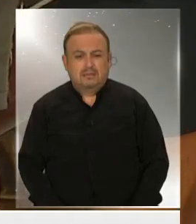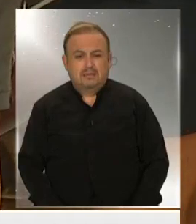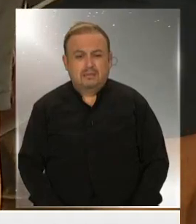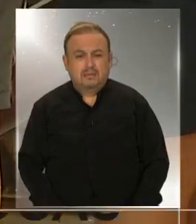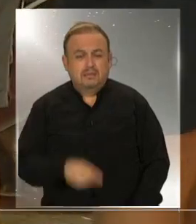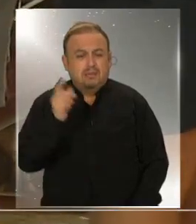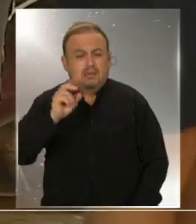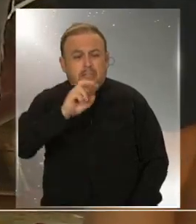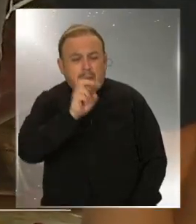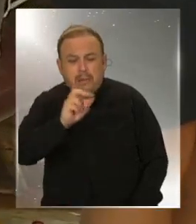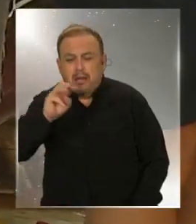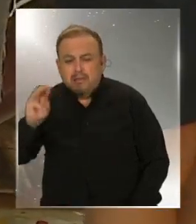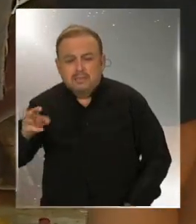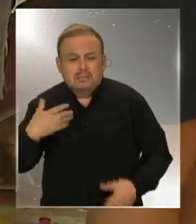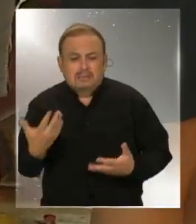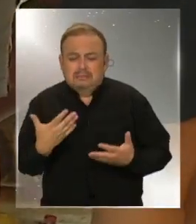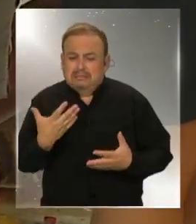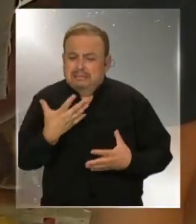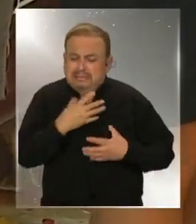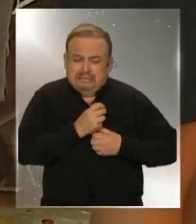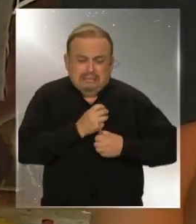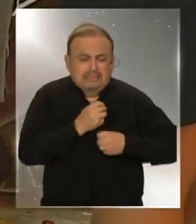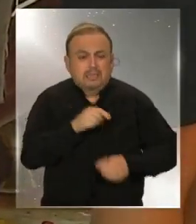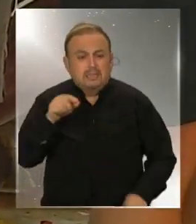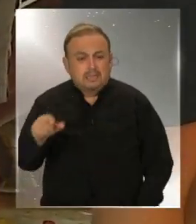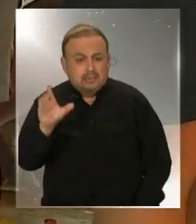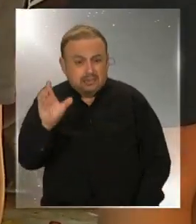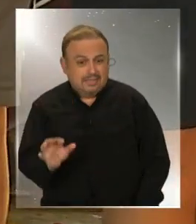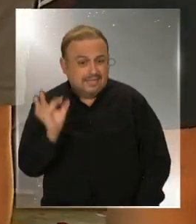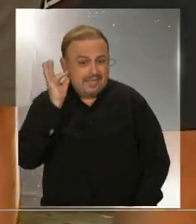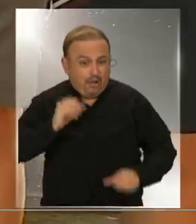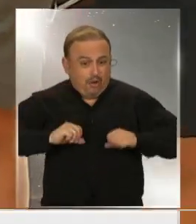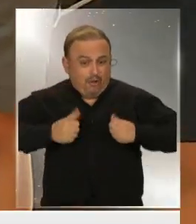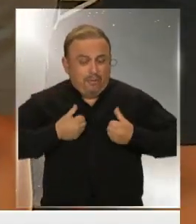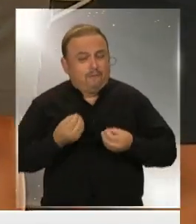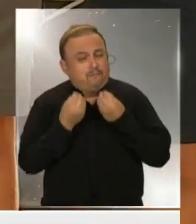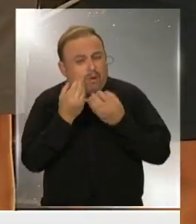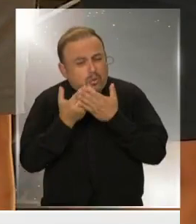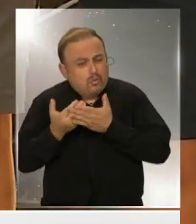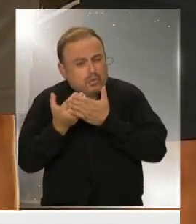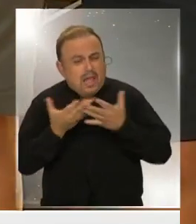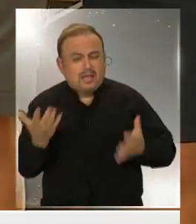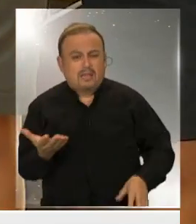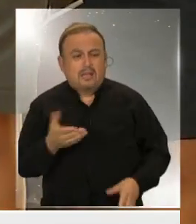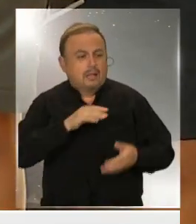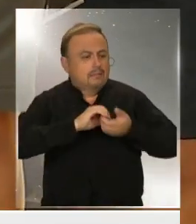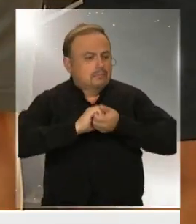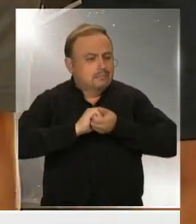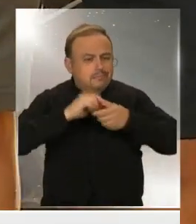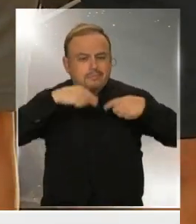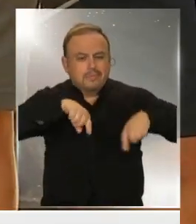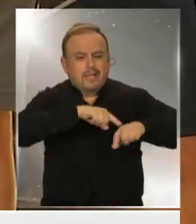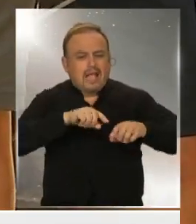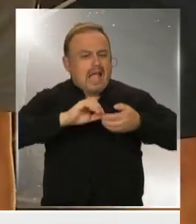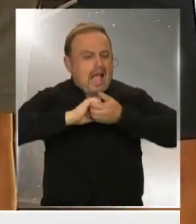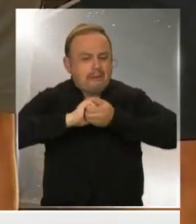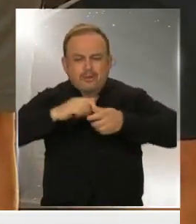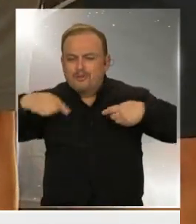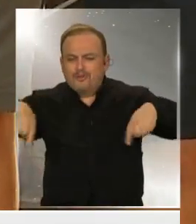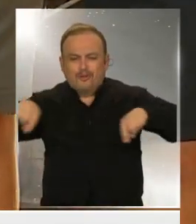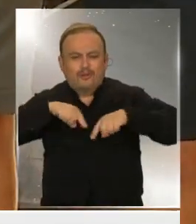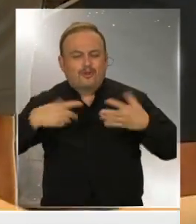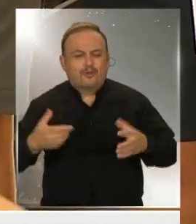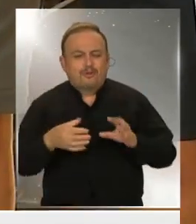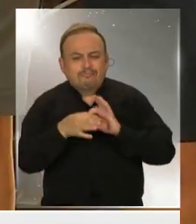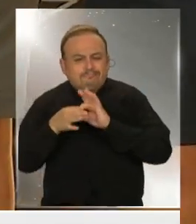Su padre, su madre están derrotados, ella era una buena alumna. Tenía puro amigo aquí, se unía con todos sus amigos aquí, eran